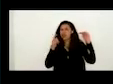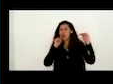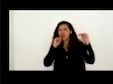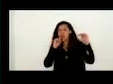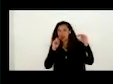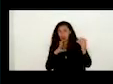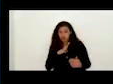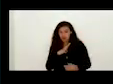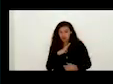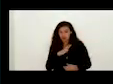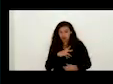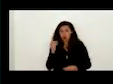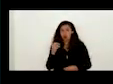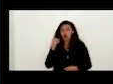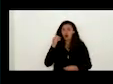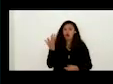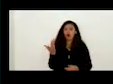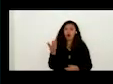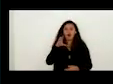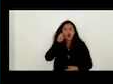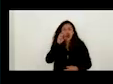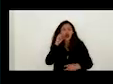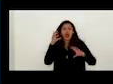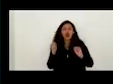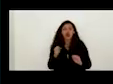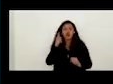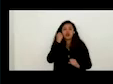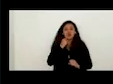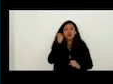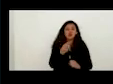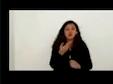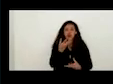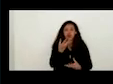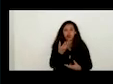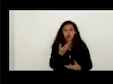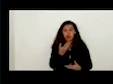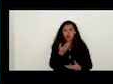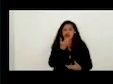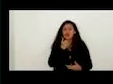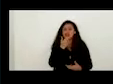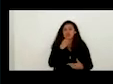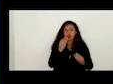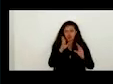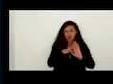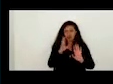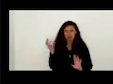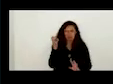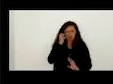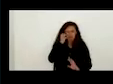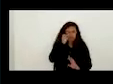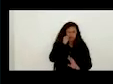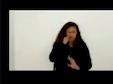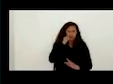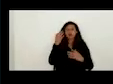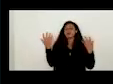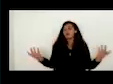o que una naranja o que la toronja no tiene tanta azúcar porque tiene un sabor mucho más ácido? o que las